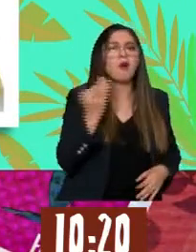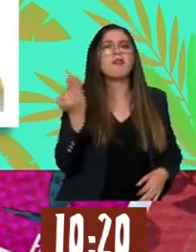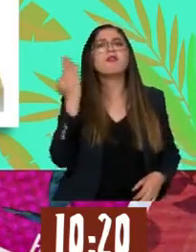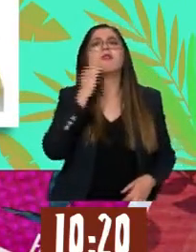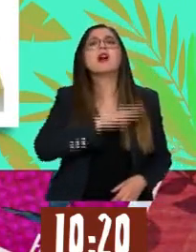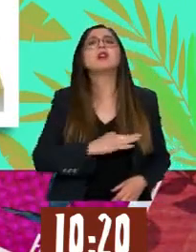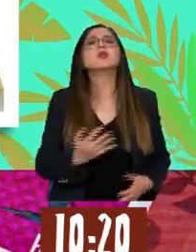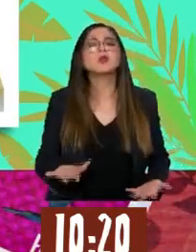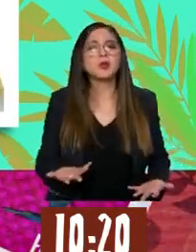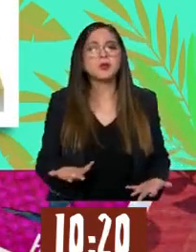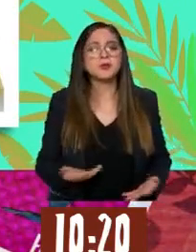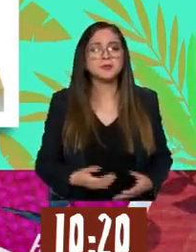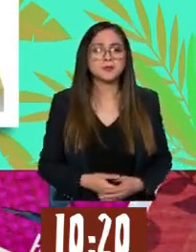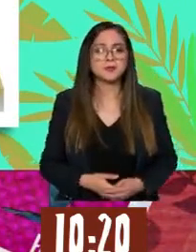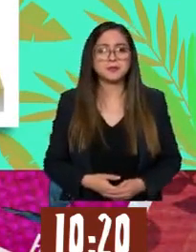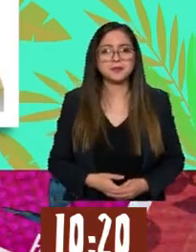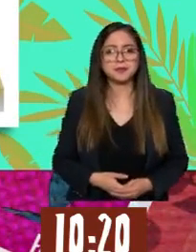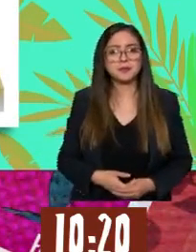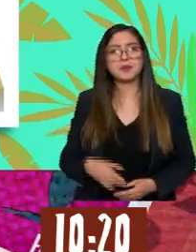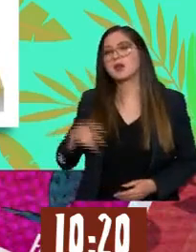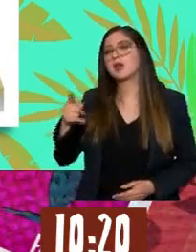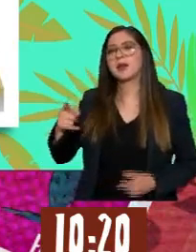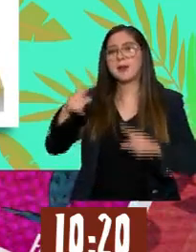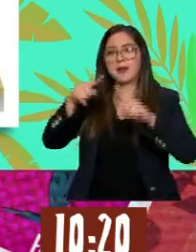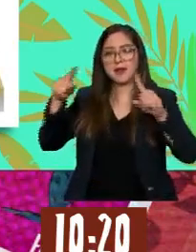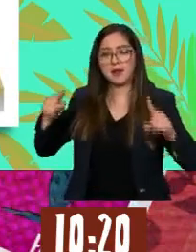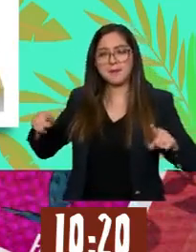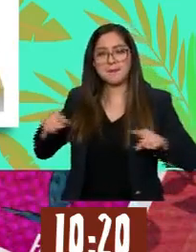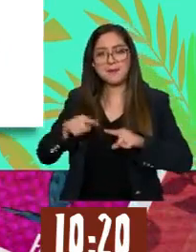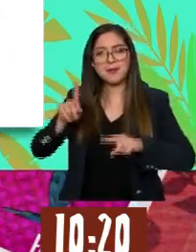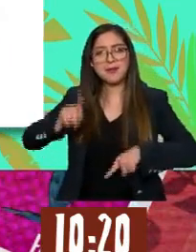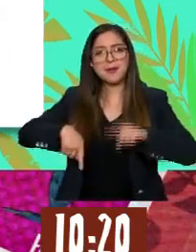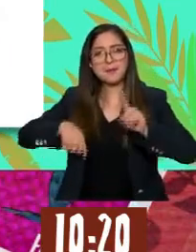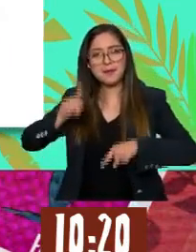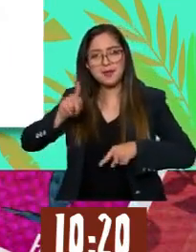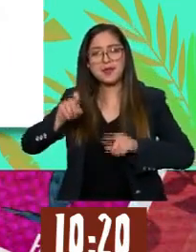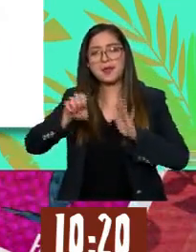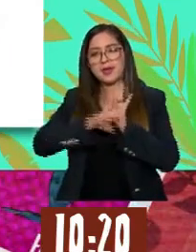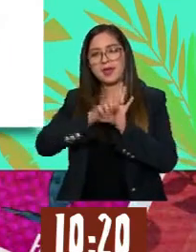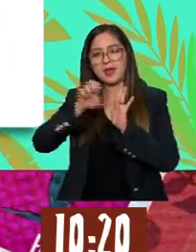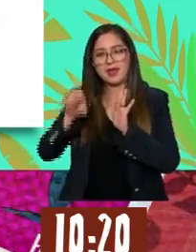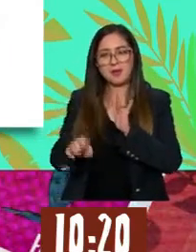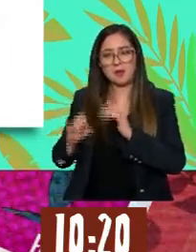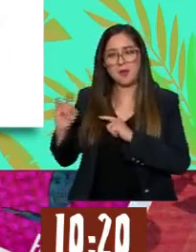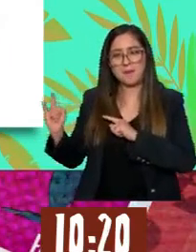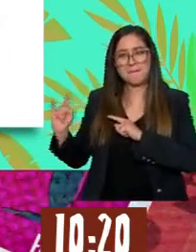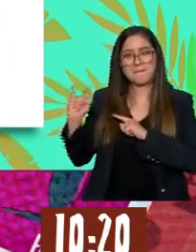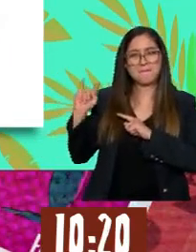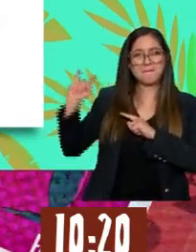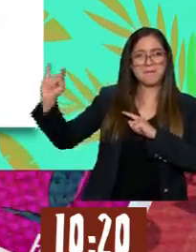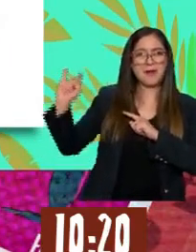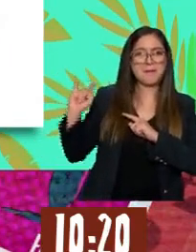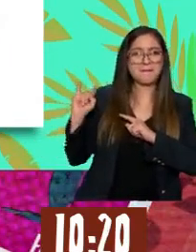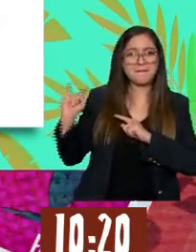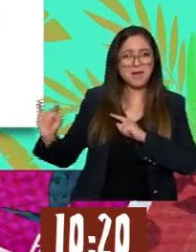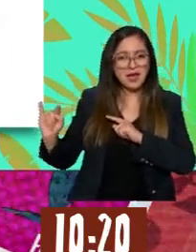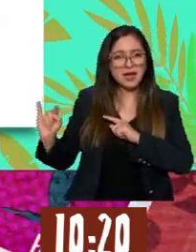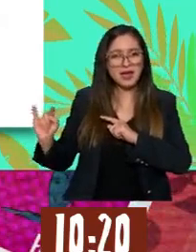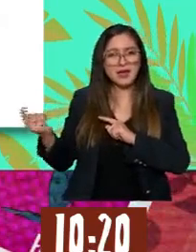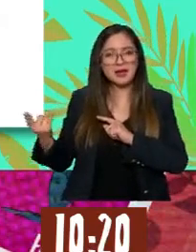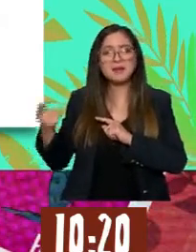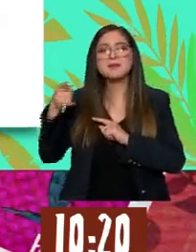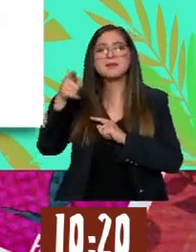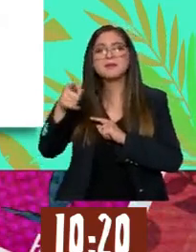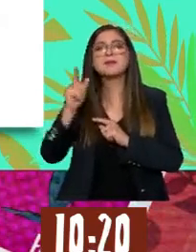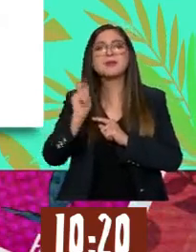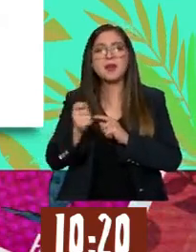hay que fijarse en el empaque. Por ejemplo, este que está aquí ahorita a mi lado en los gráficos, es